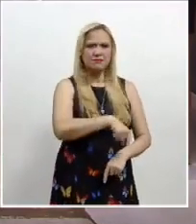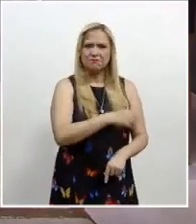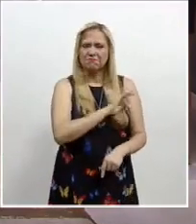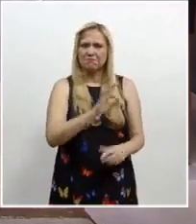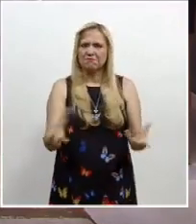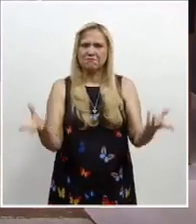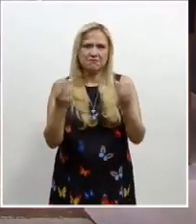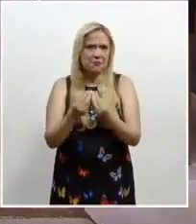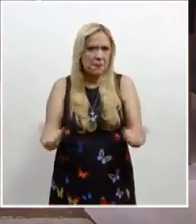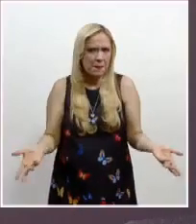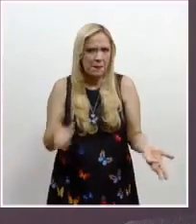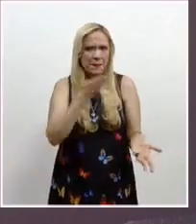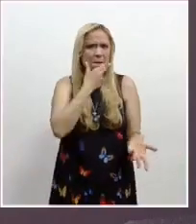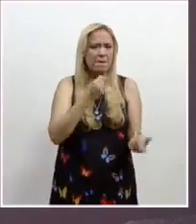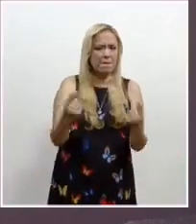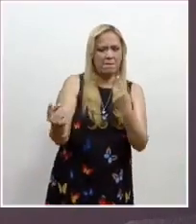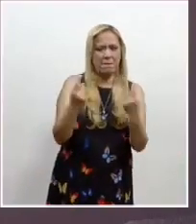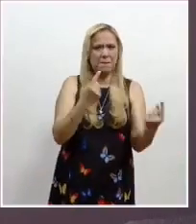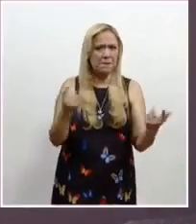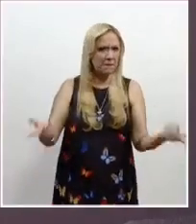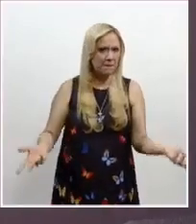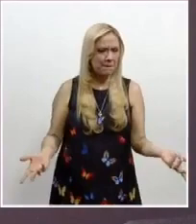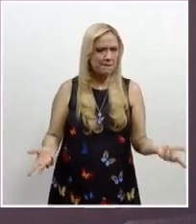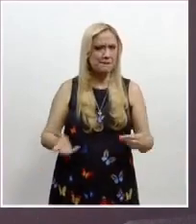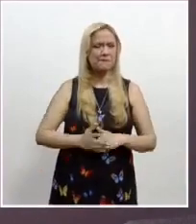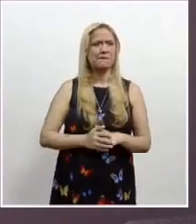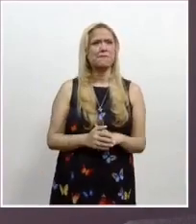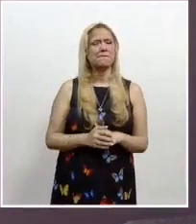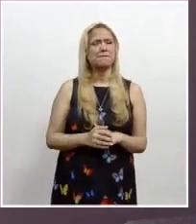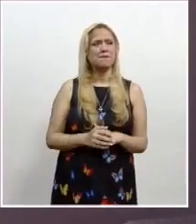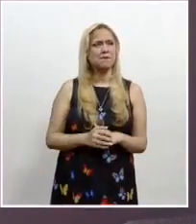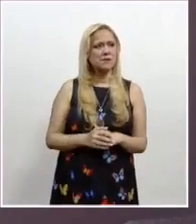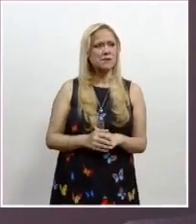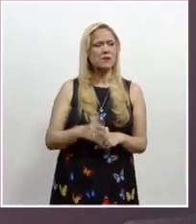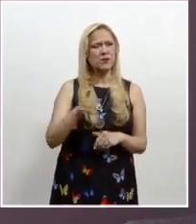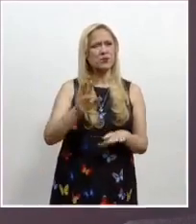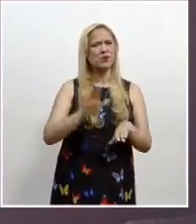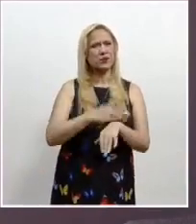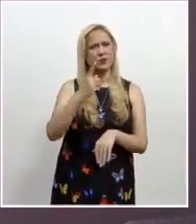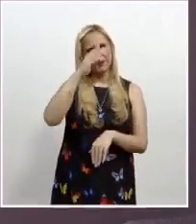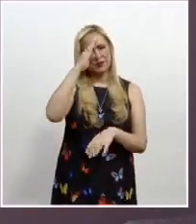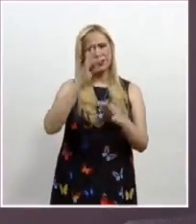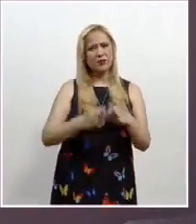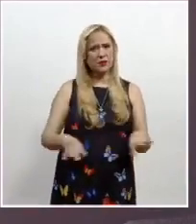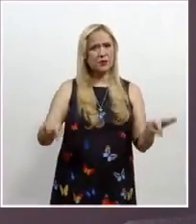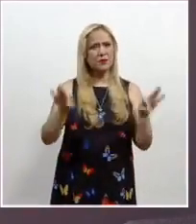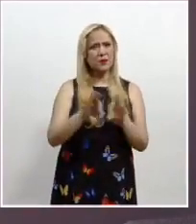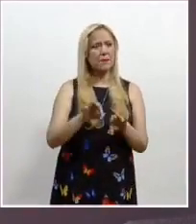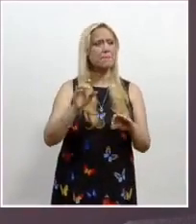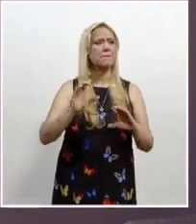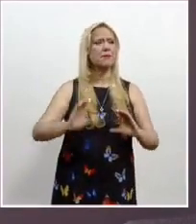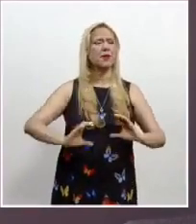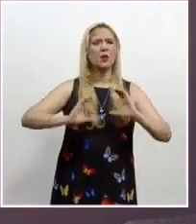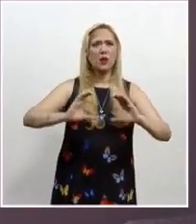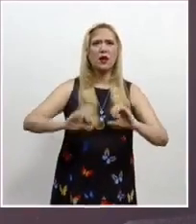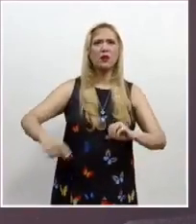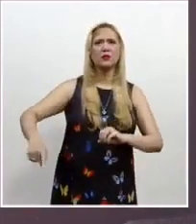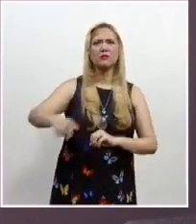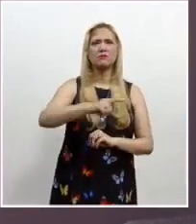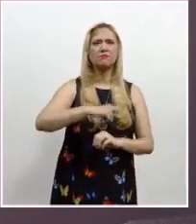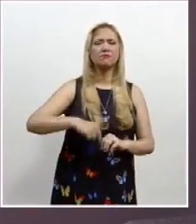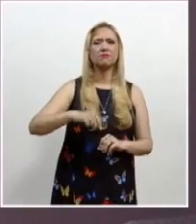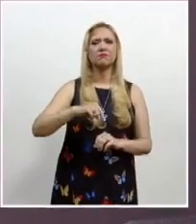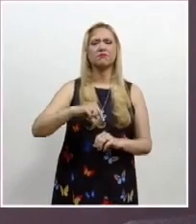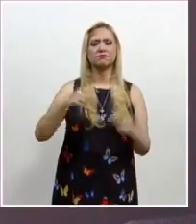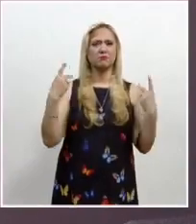Y al mismo tiempo Y, haciendo las y dos ganando cosas. menos, ¿no? ¿Por qué también es la importancia de este Sistema Nacional de Cuidados impacta también